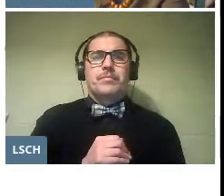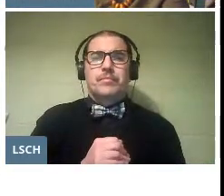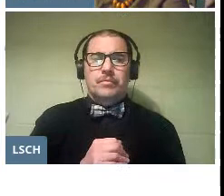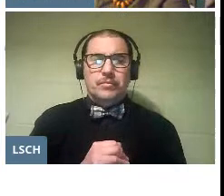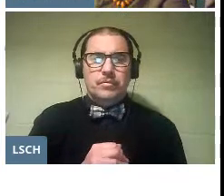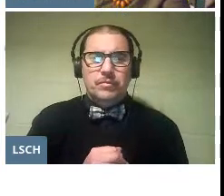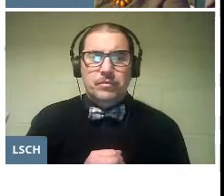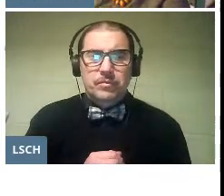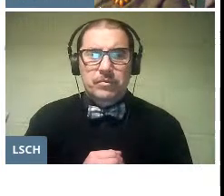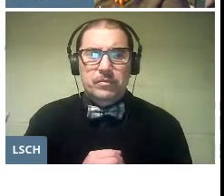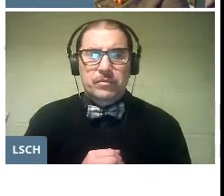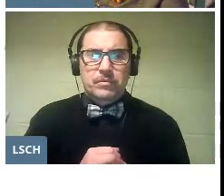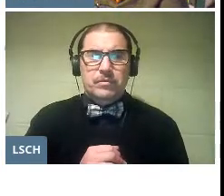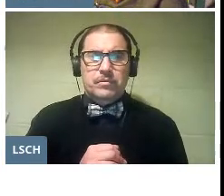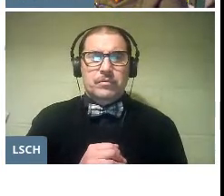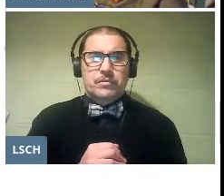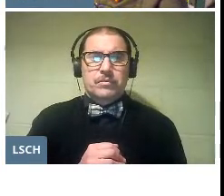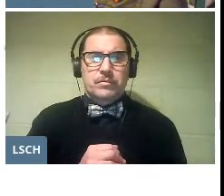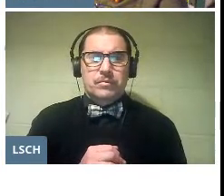favor.